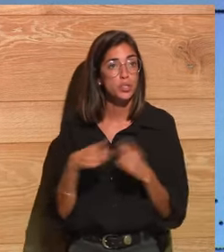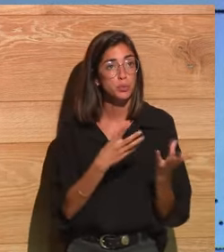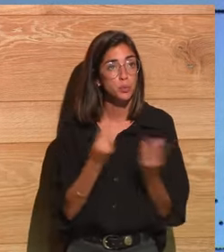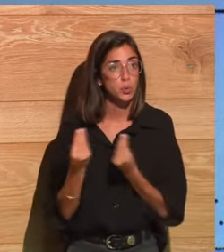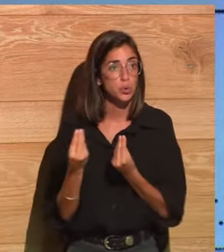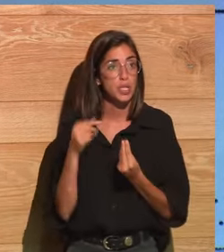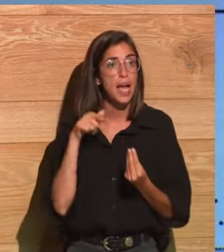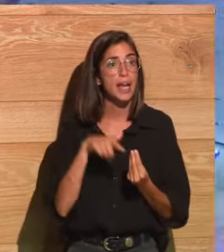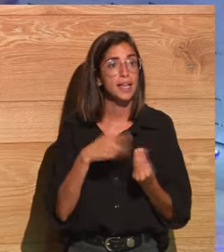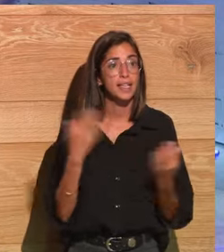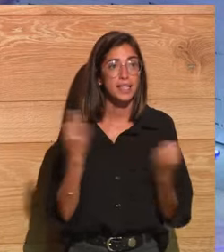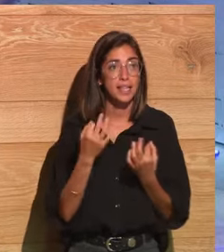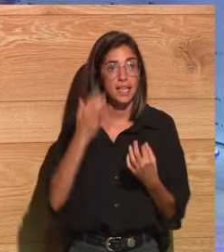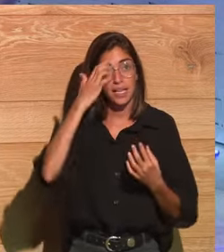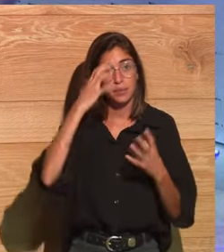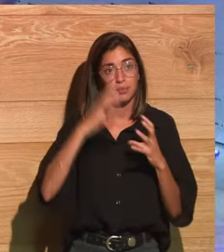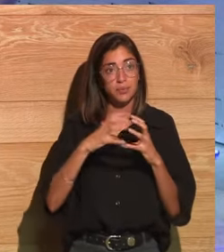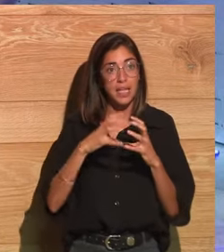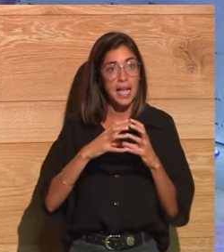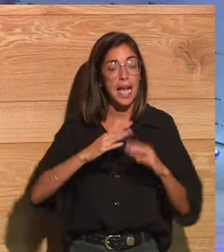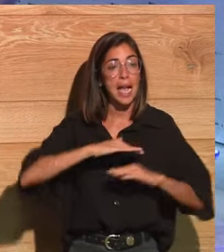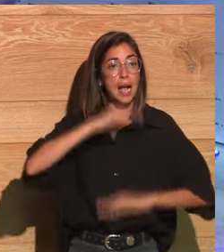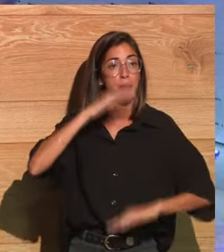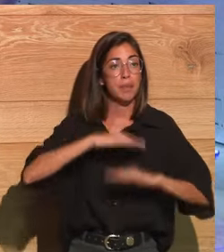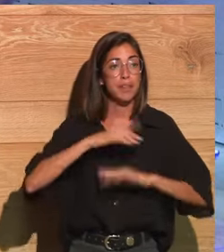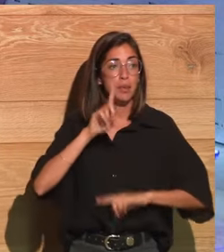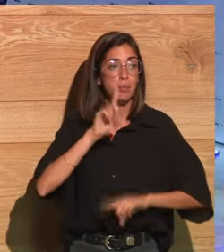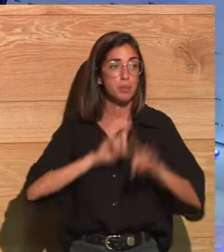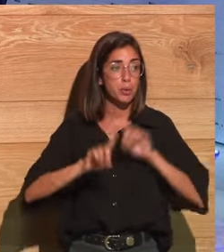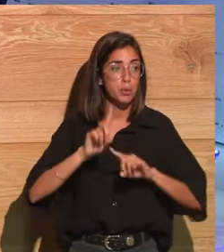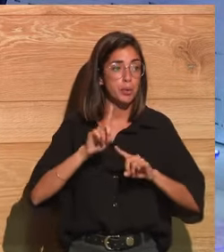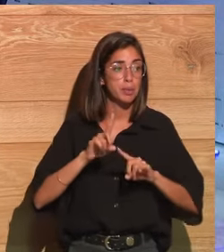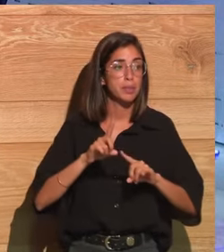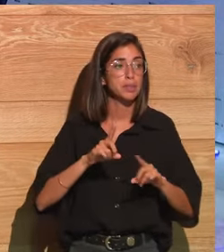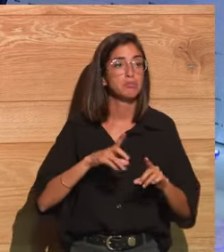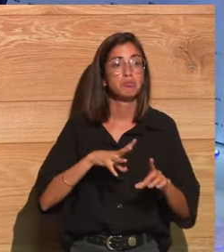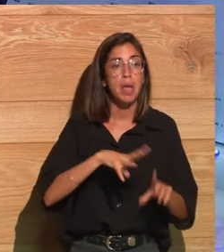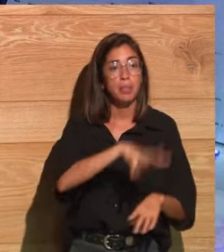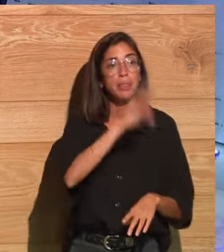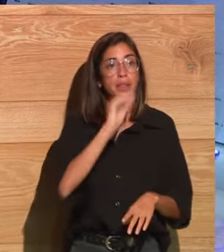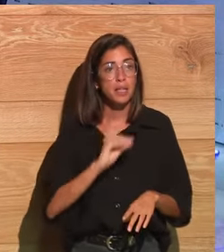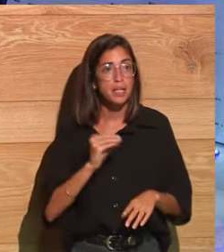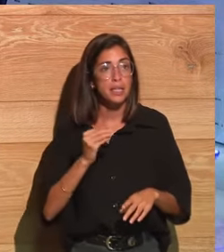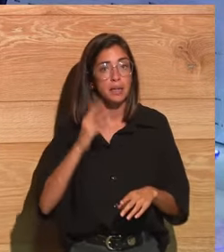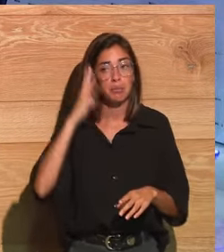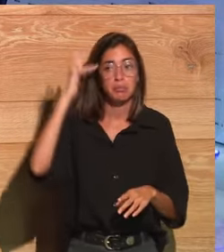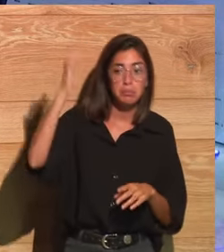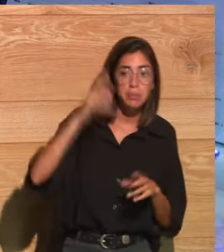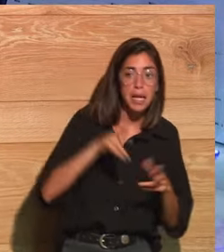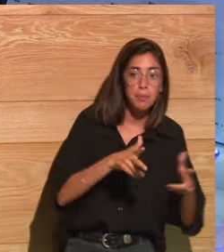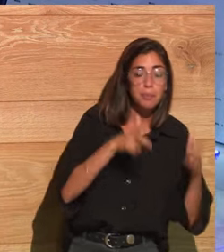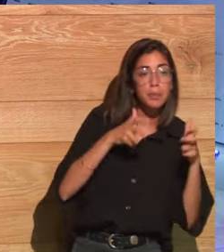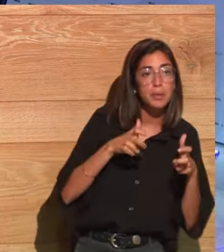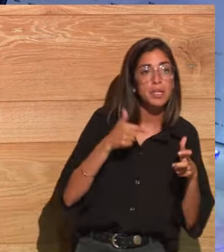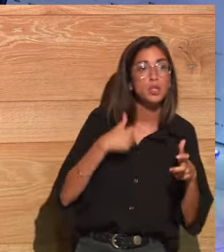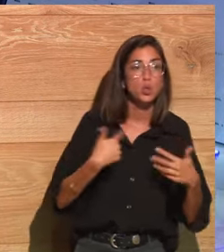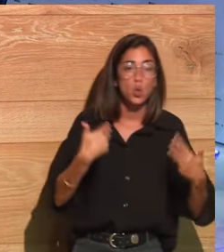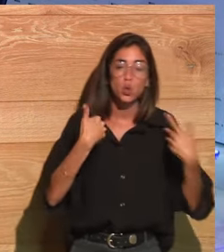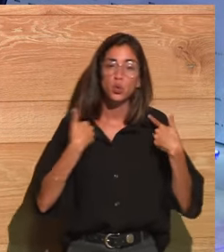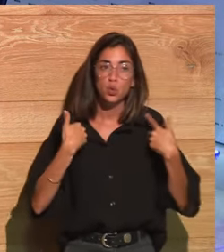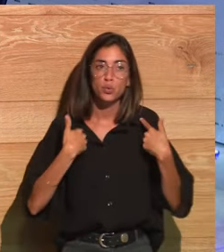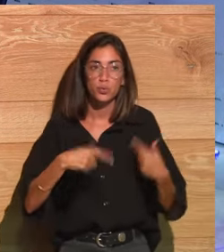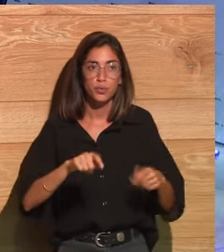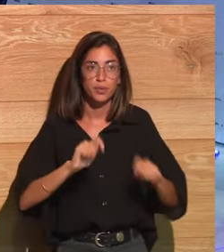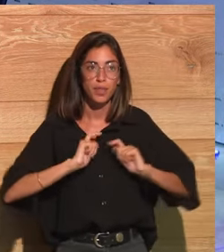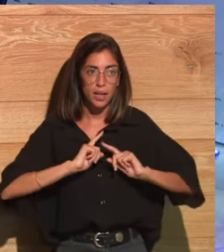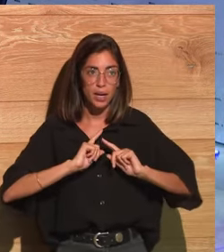La capacidad del cerebro de resolver problemas, de verlos, de anticiparlos, de prevenirlos, de imaginarlos. Y eso nos puede hacer sufrir mucho. Pero incluso